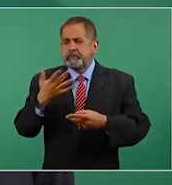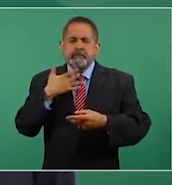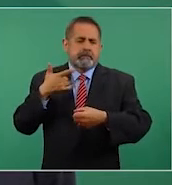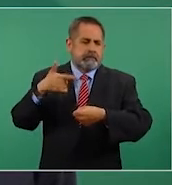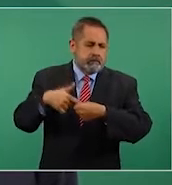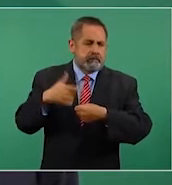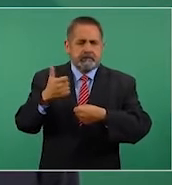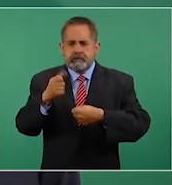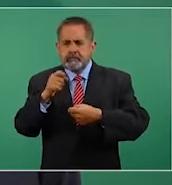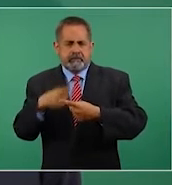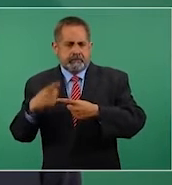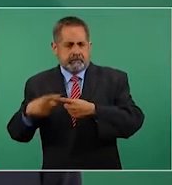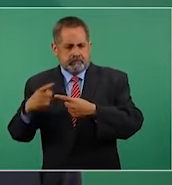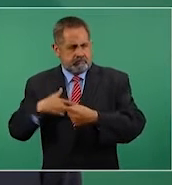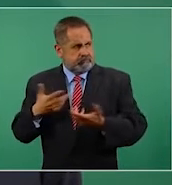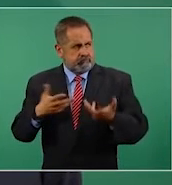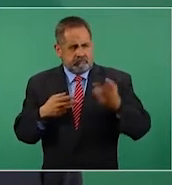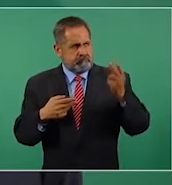combustibles,